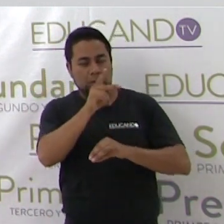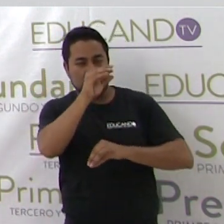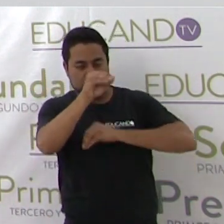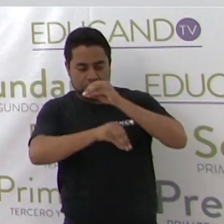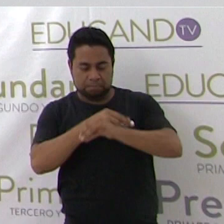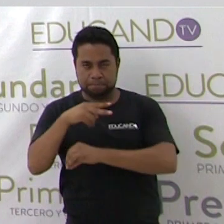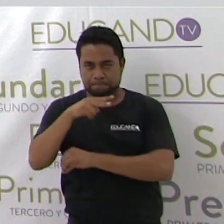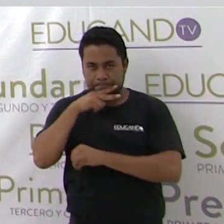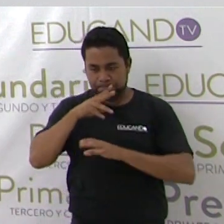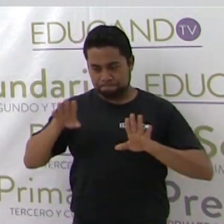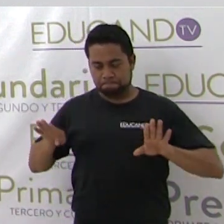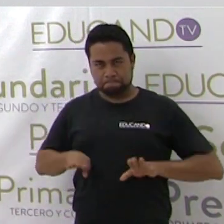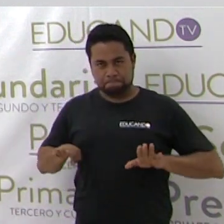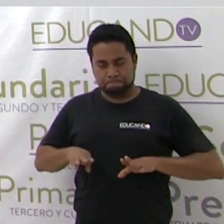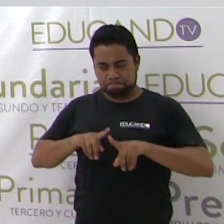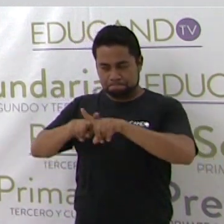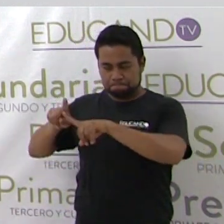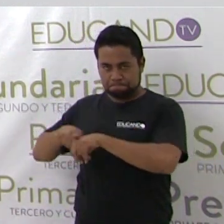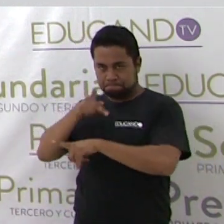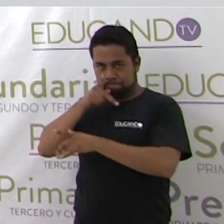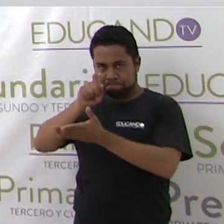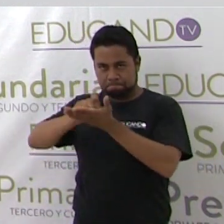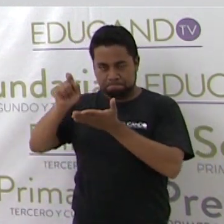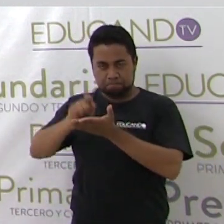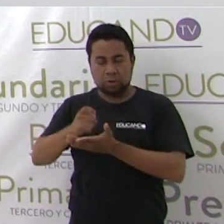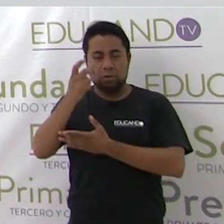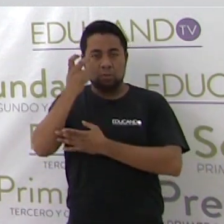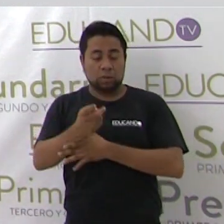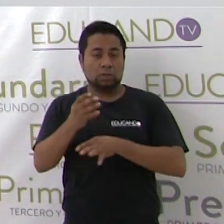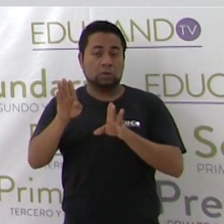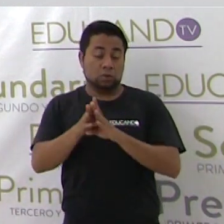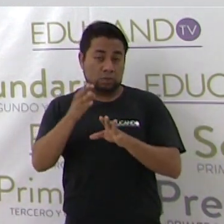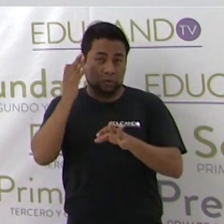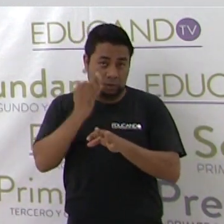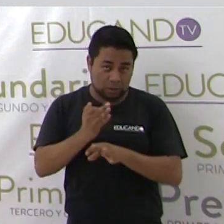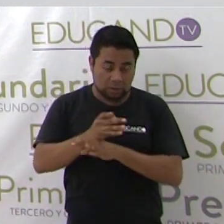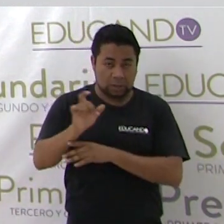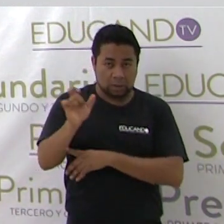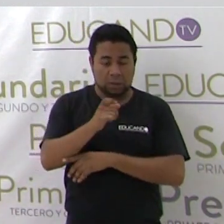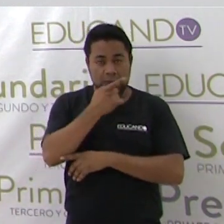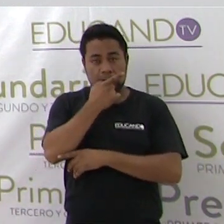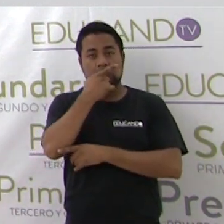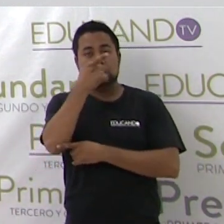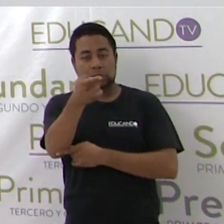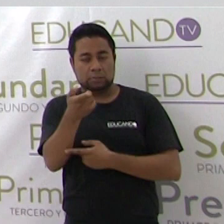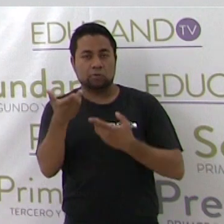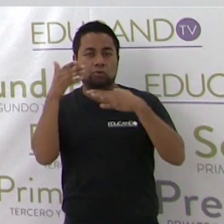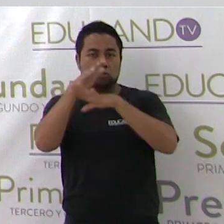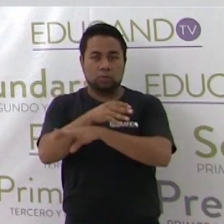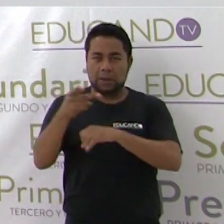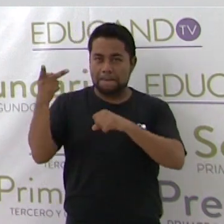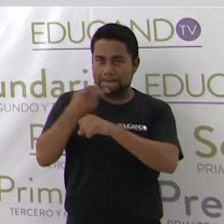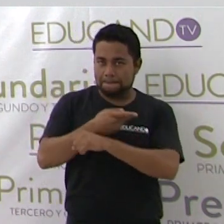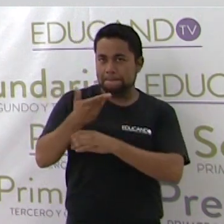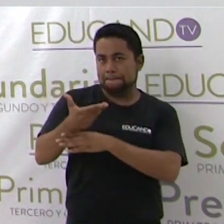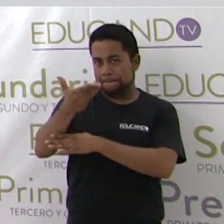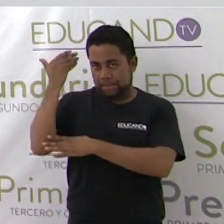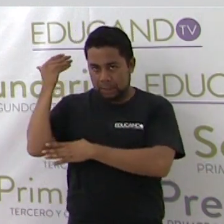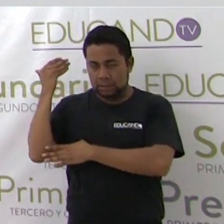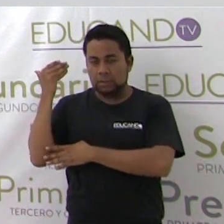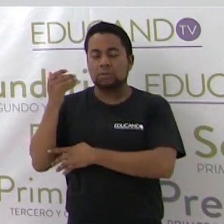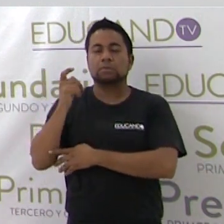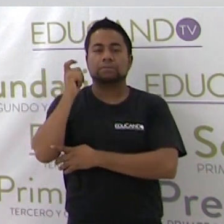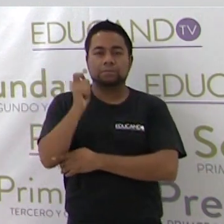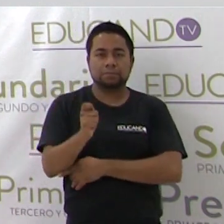verbal cada acción. Es por ello de que en este momento, al momento de hablar de lo que es pasado, el momento